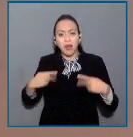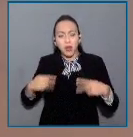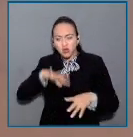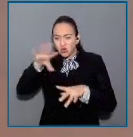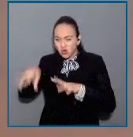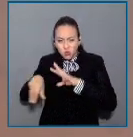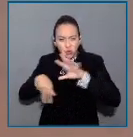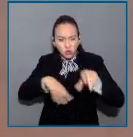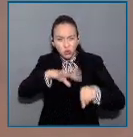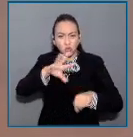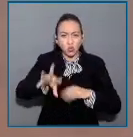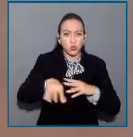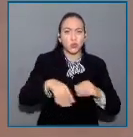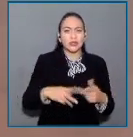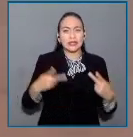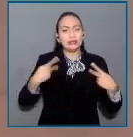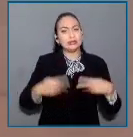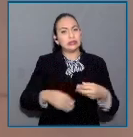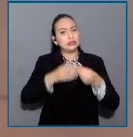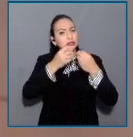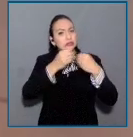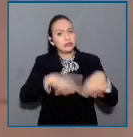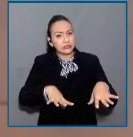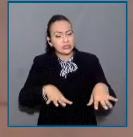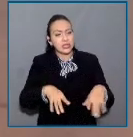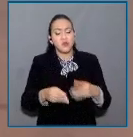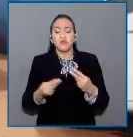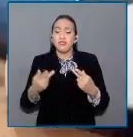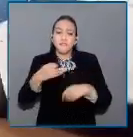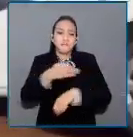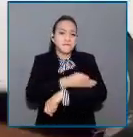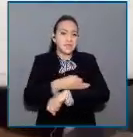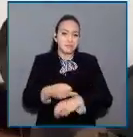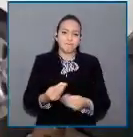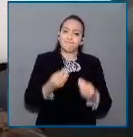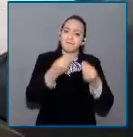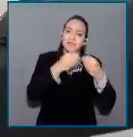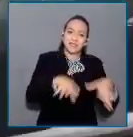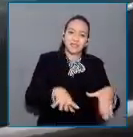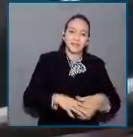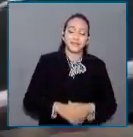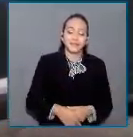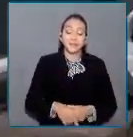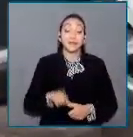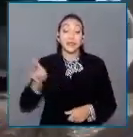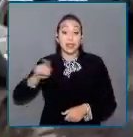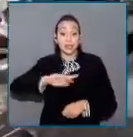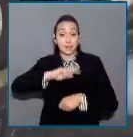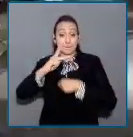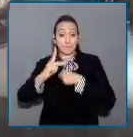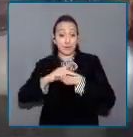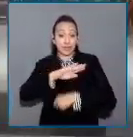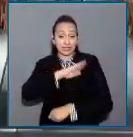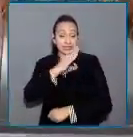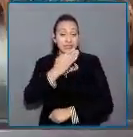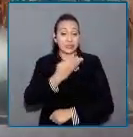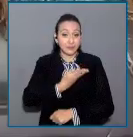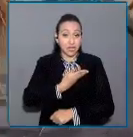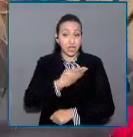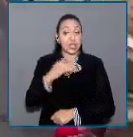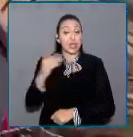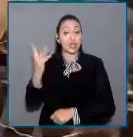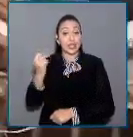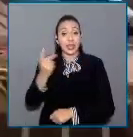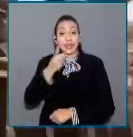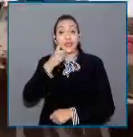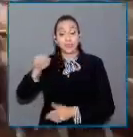de personas reportadas como desaparecidas. De acuerdo con la cadena española RTV, la localidad de Paiporta,